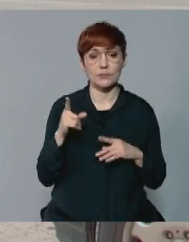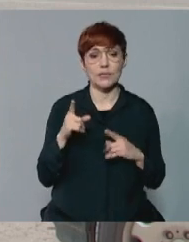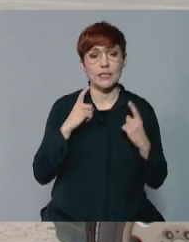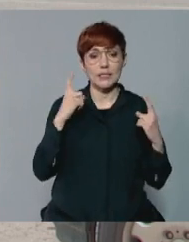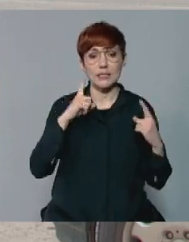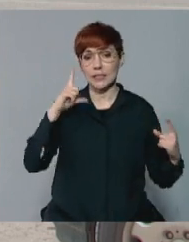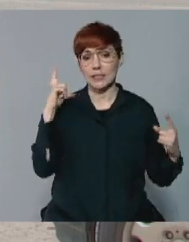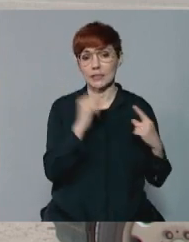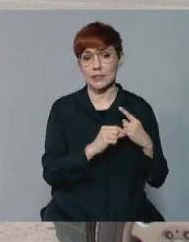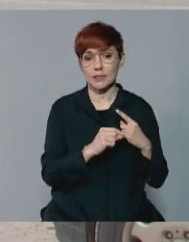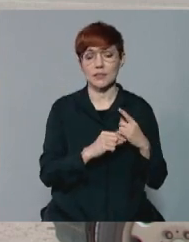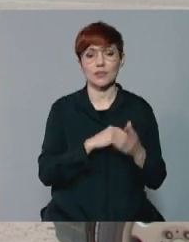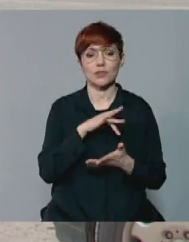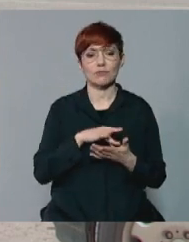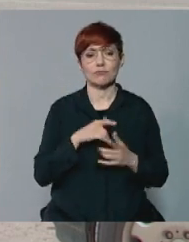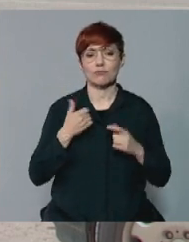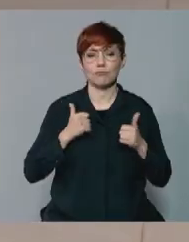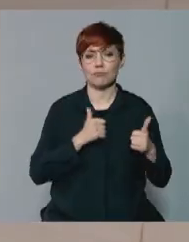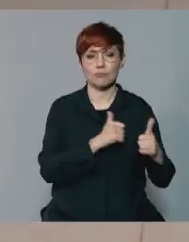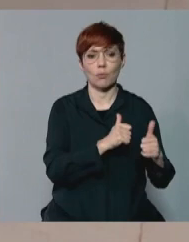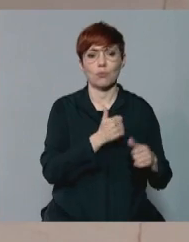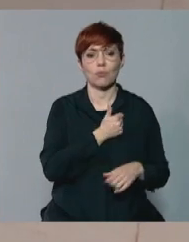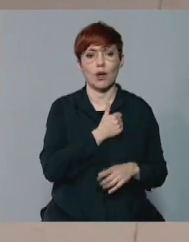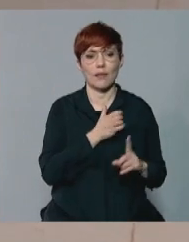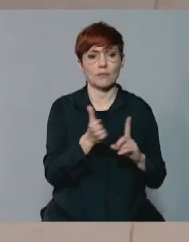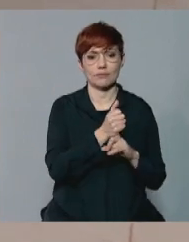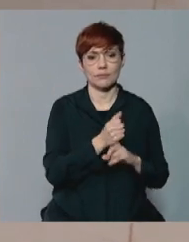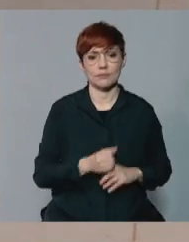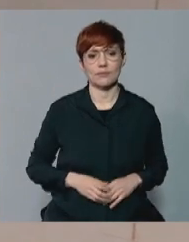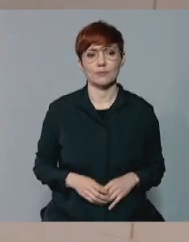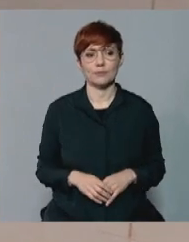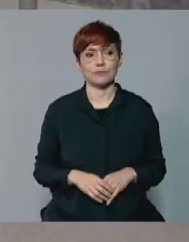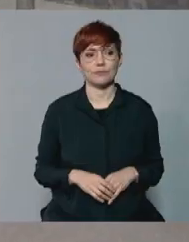marcharse con el botín, pero la policía logró detenerlos. Tras